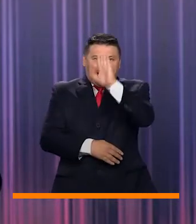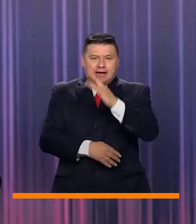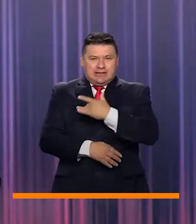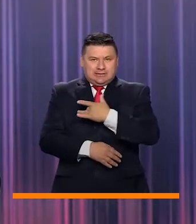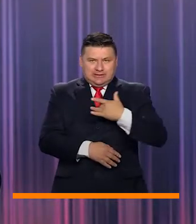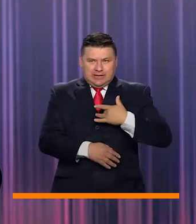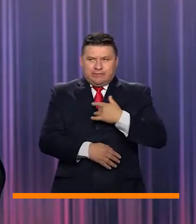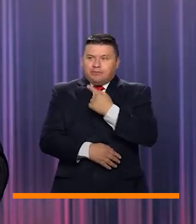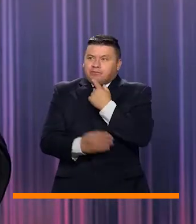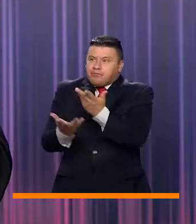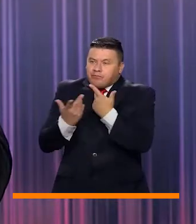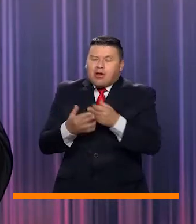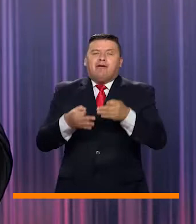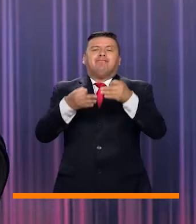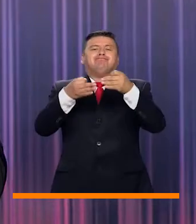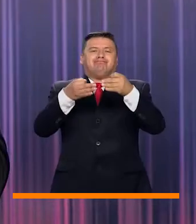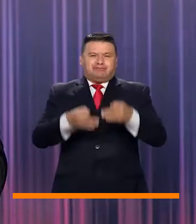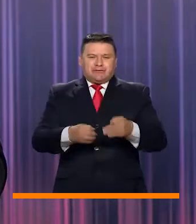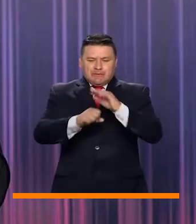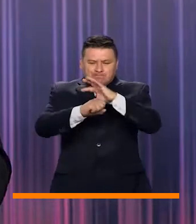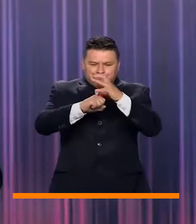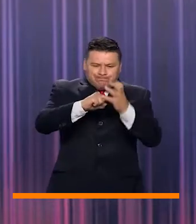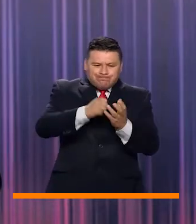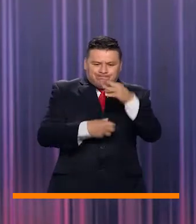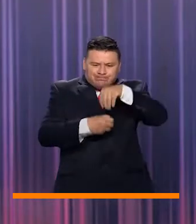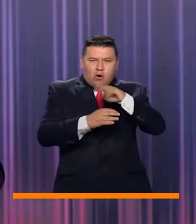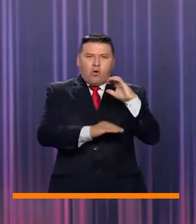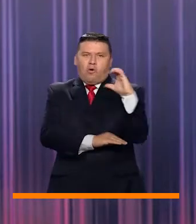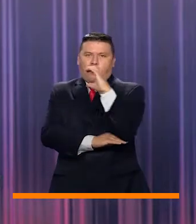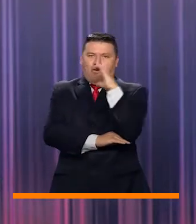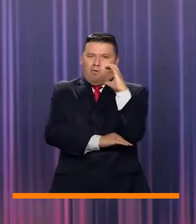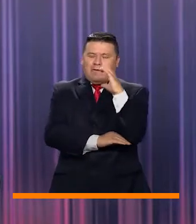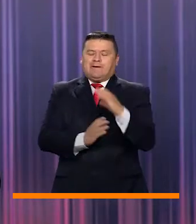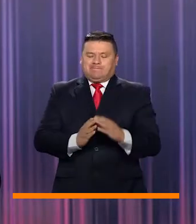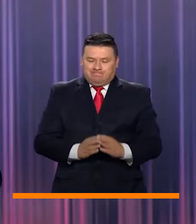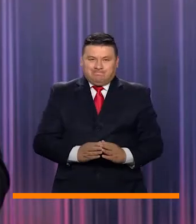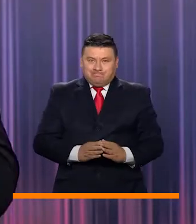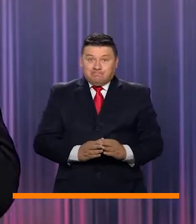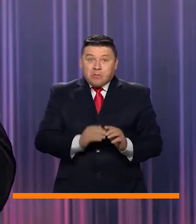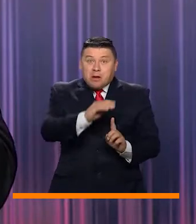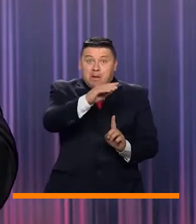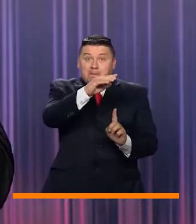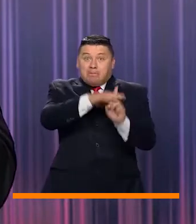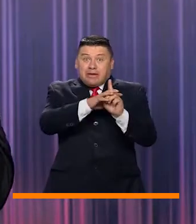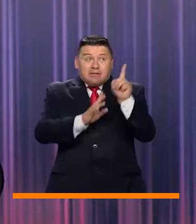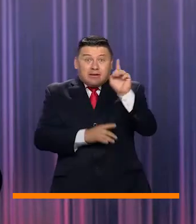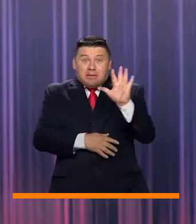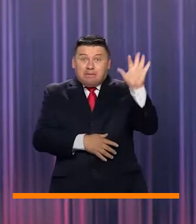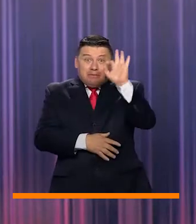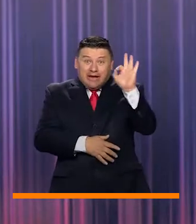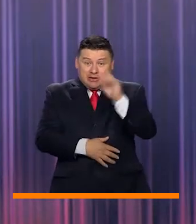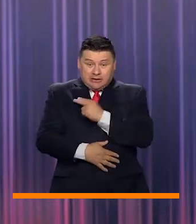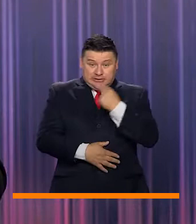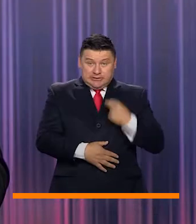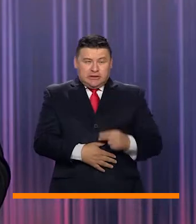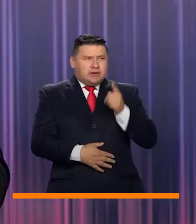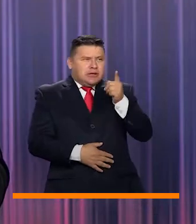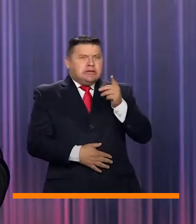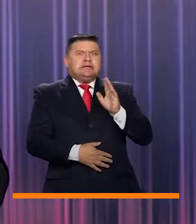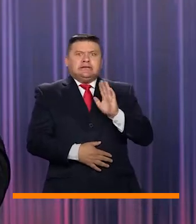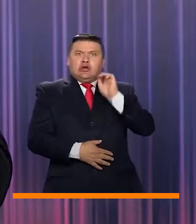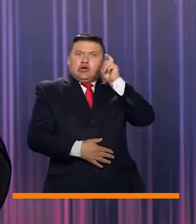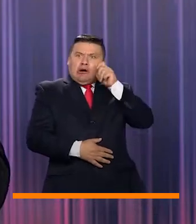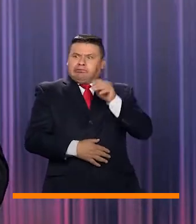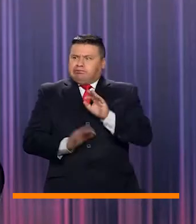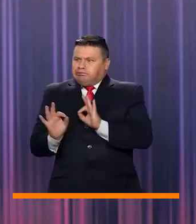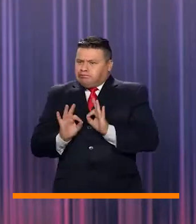Nacional de Salud, confirmaron el primer caso de coronavirus en Colombia. Desde que el virus apareció en China, nuestro gobierno